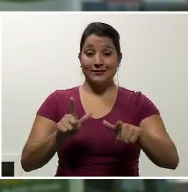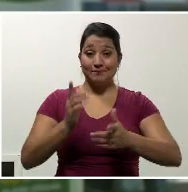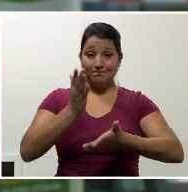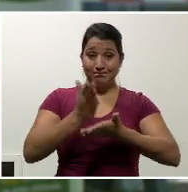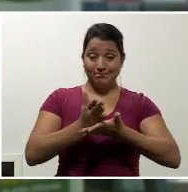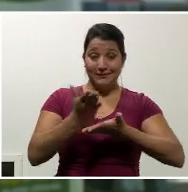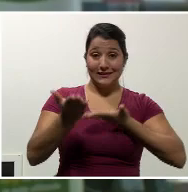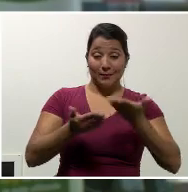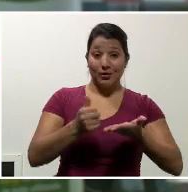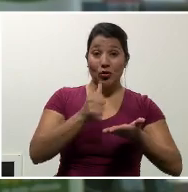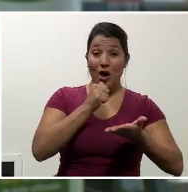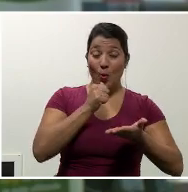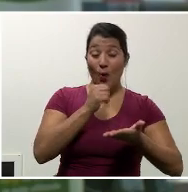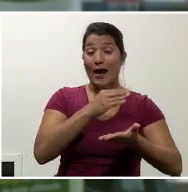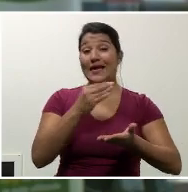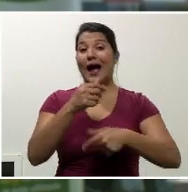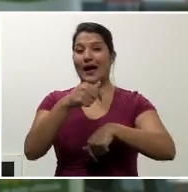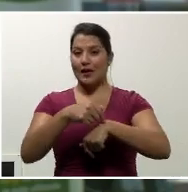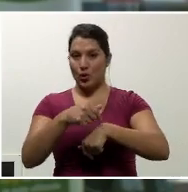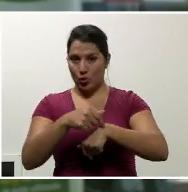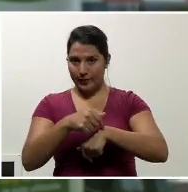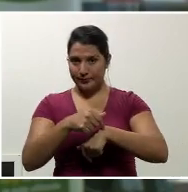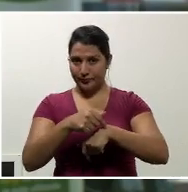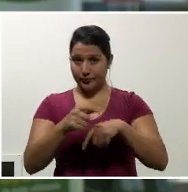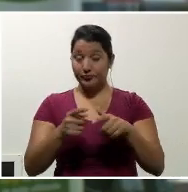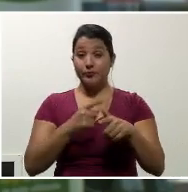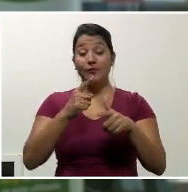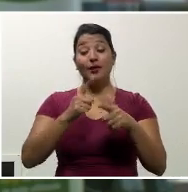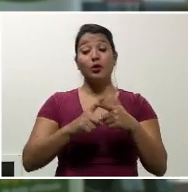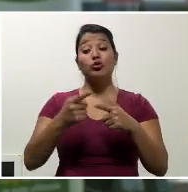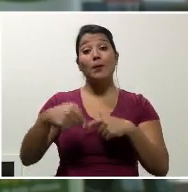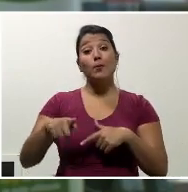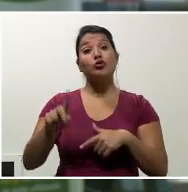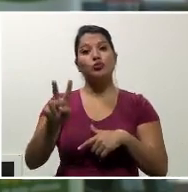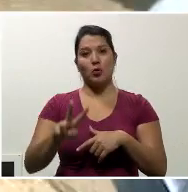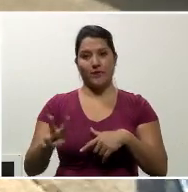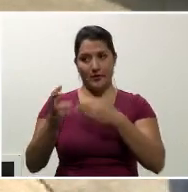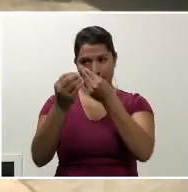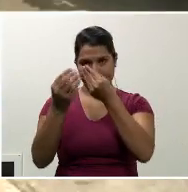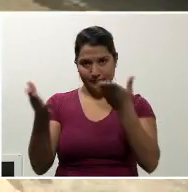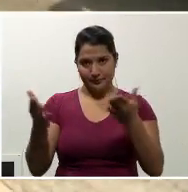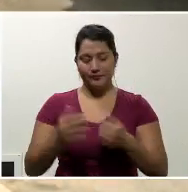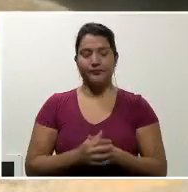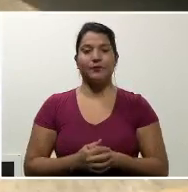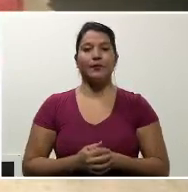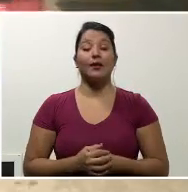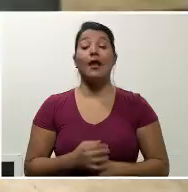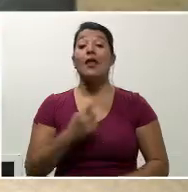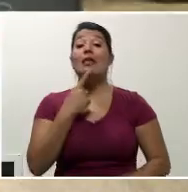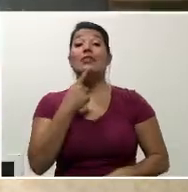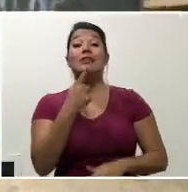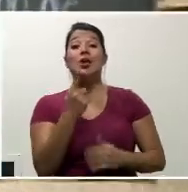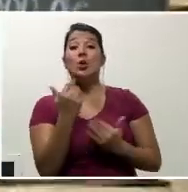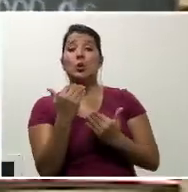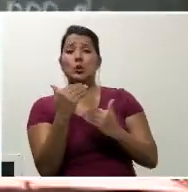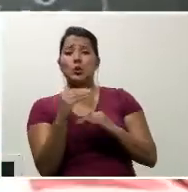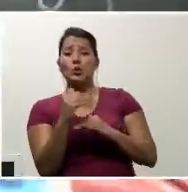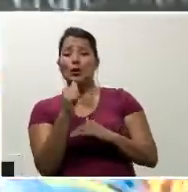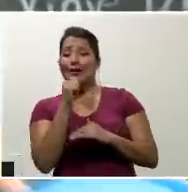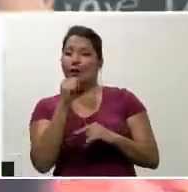De manera que estas medidas las estaríamos anunciando el viernes de esta semana. Quesada dijo que los racionamientos